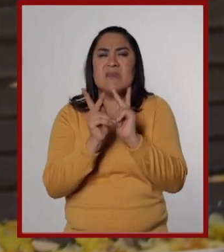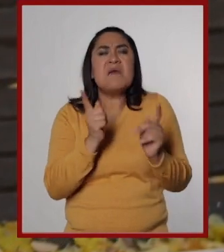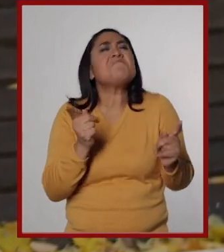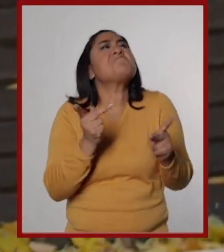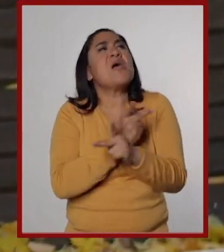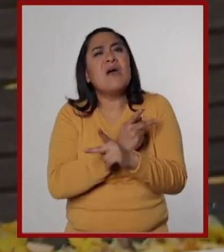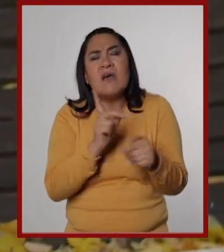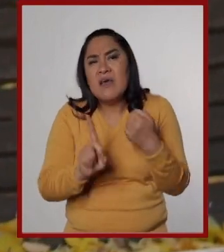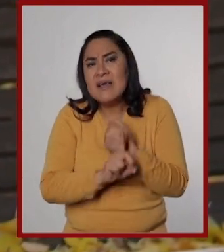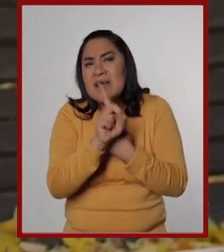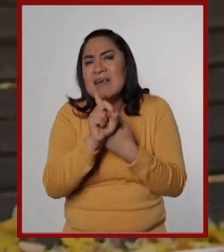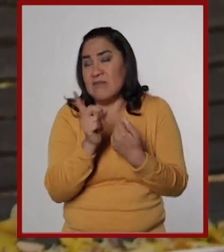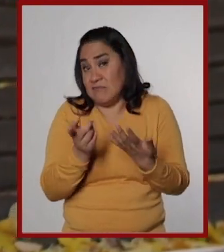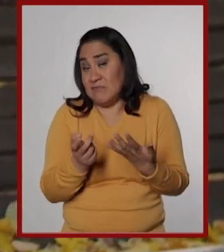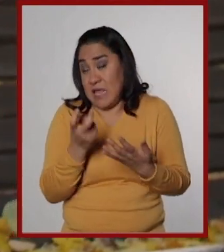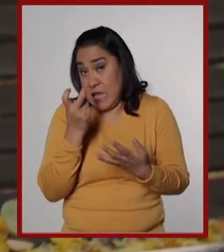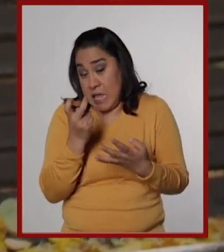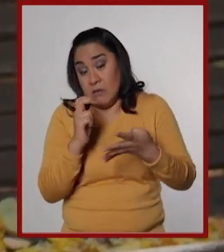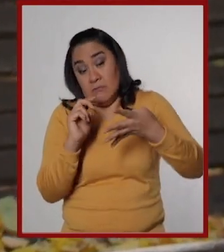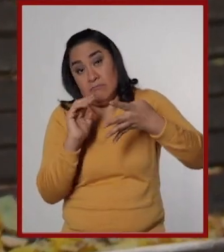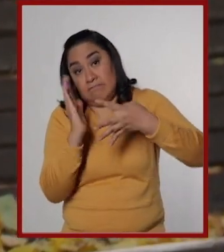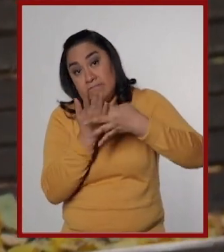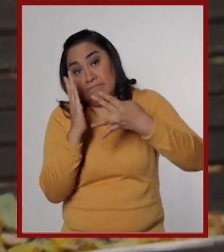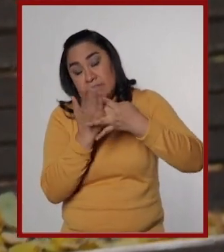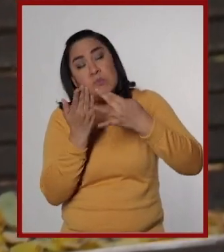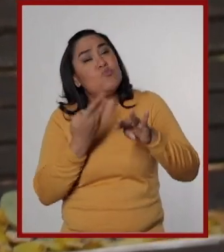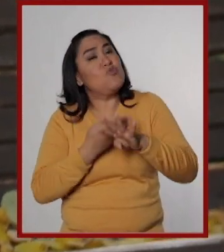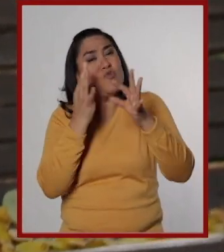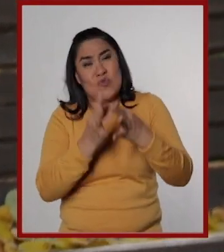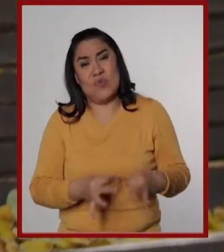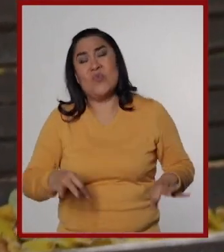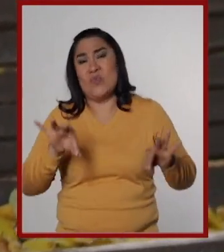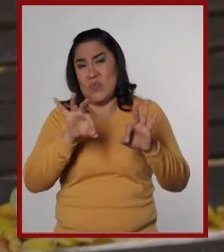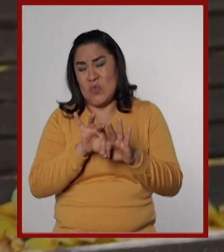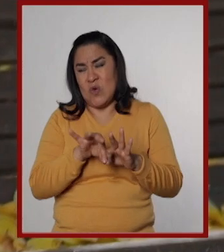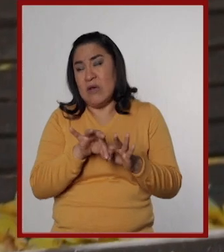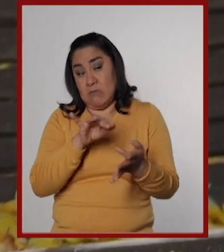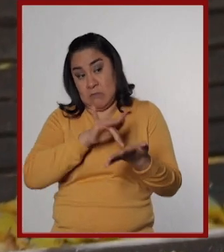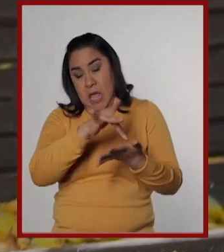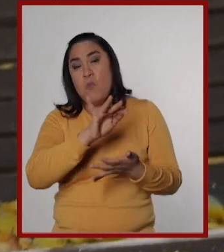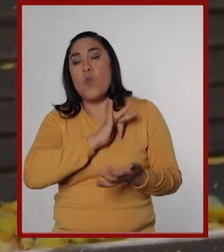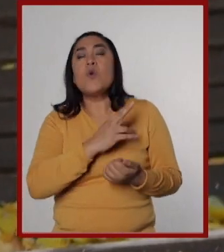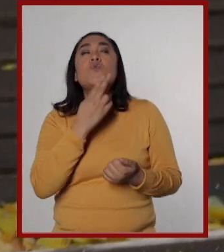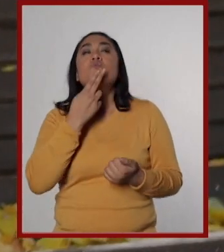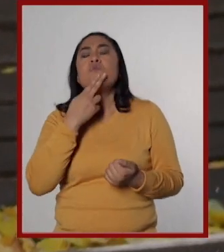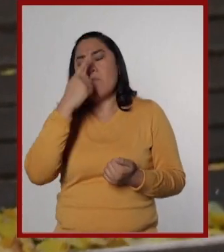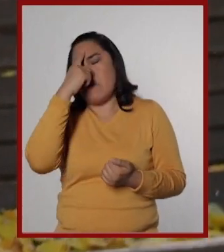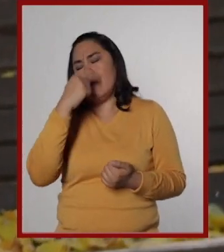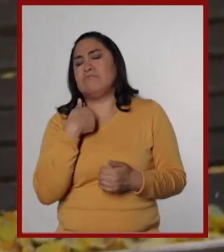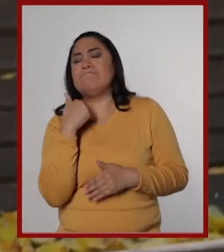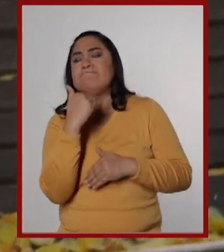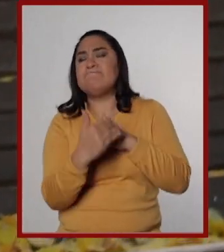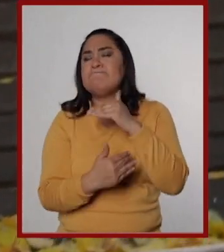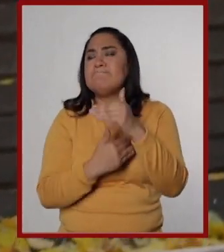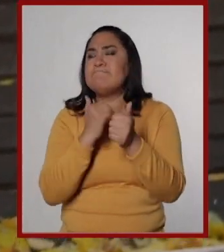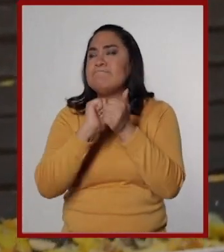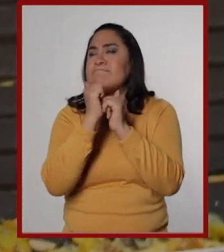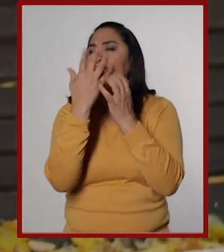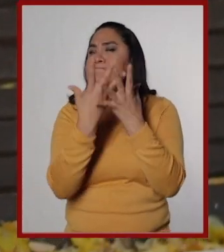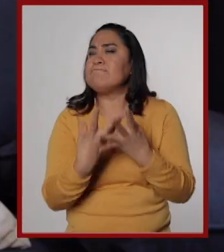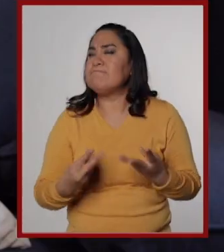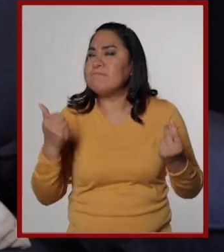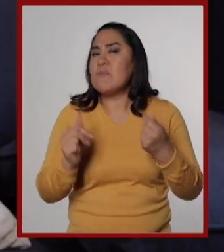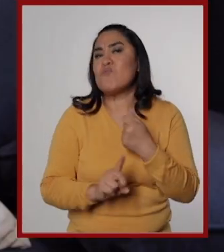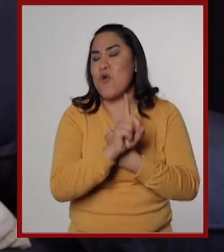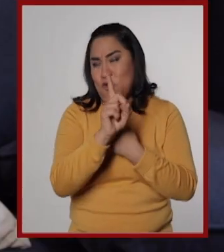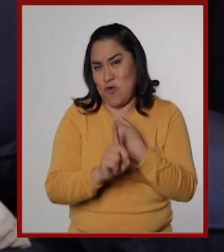está pasando. Son etapas importantes y muy marcadas que te permiten ir avanzando en en la búsqueda